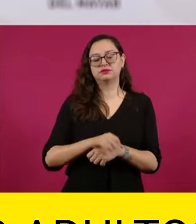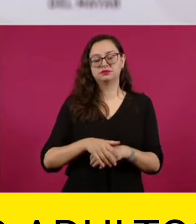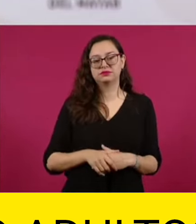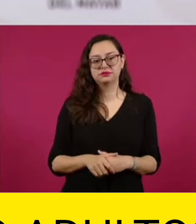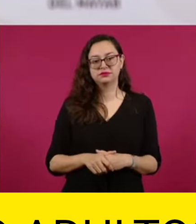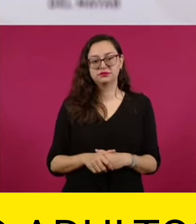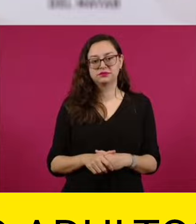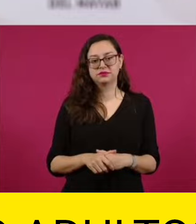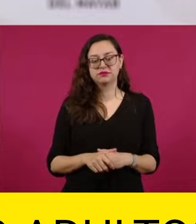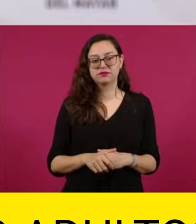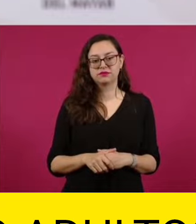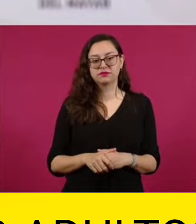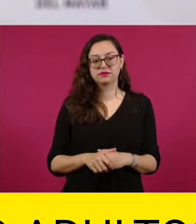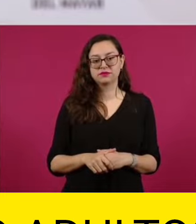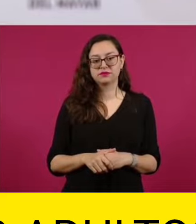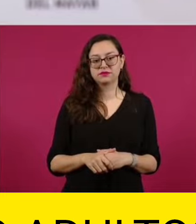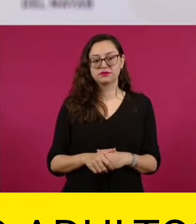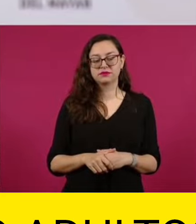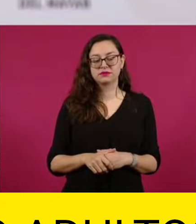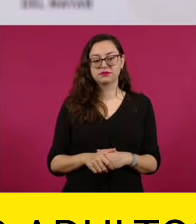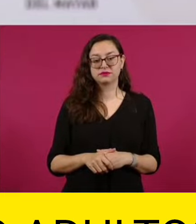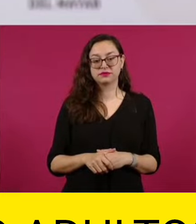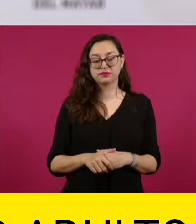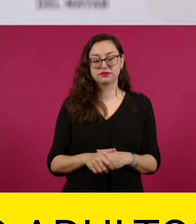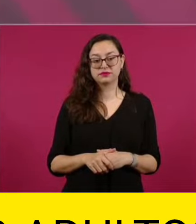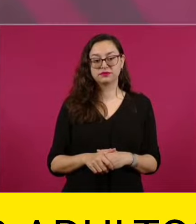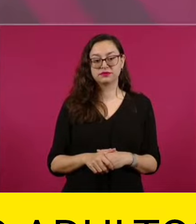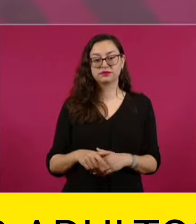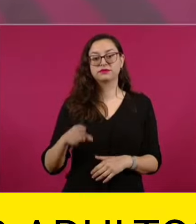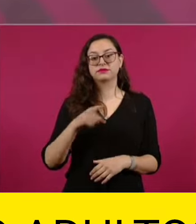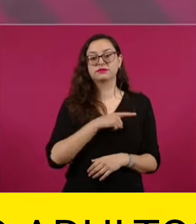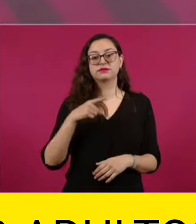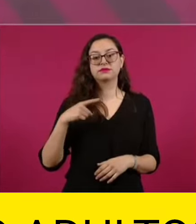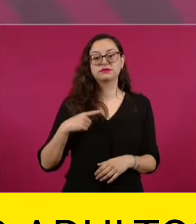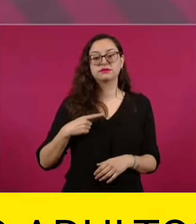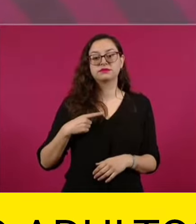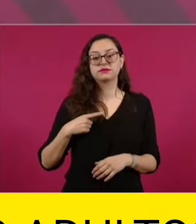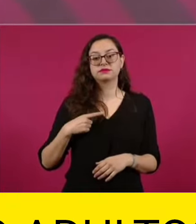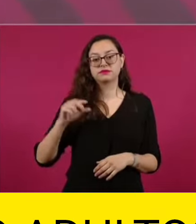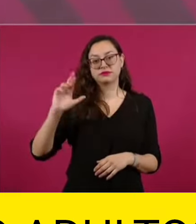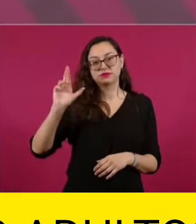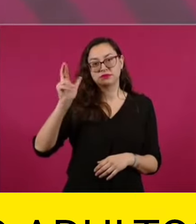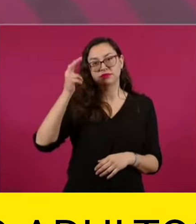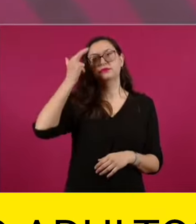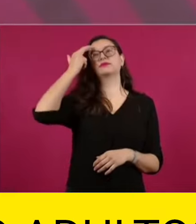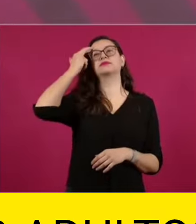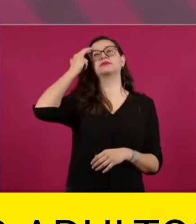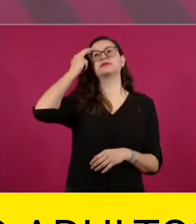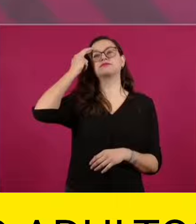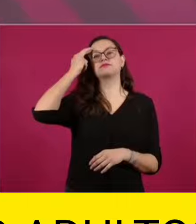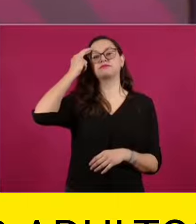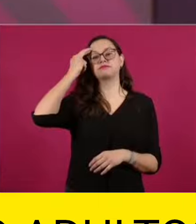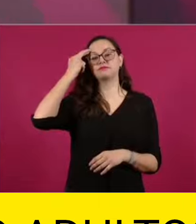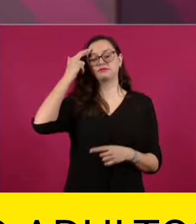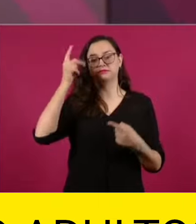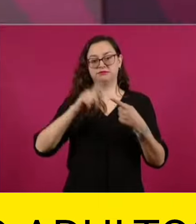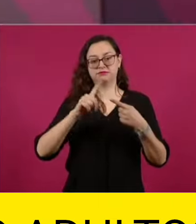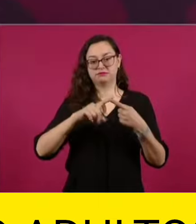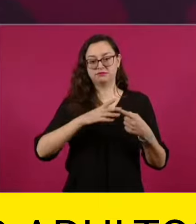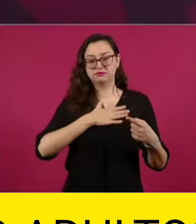no olvidar que debemos poner en alto la justicia,